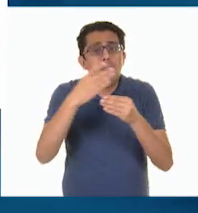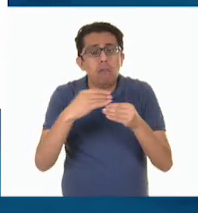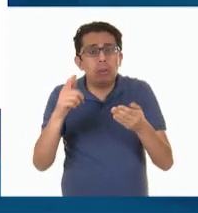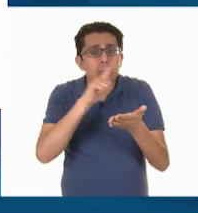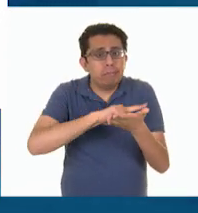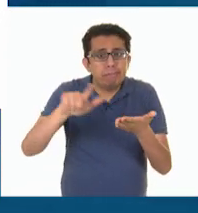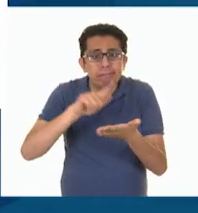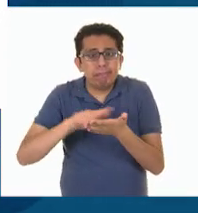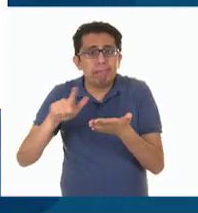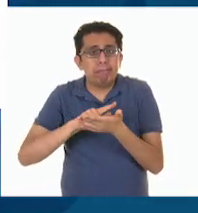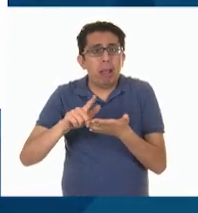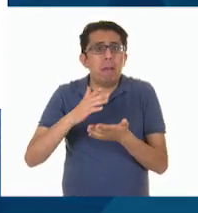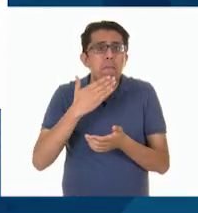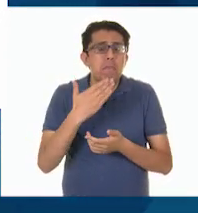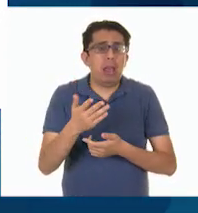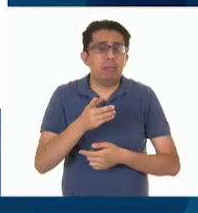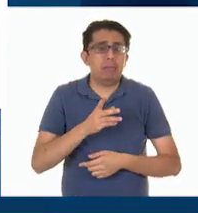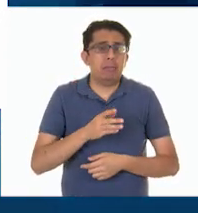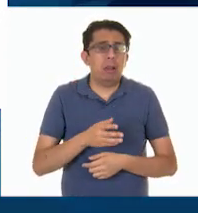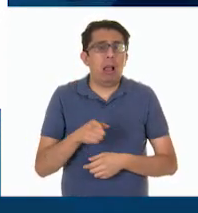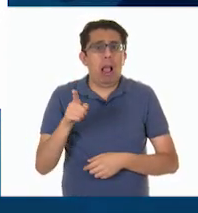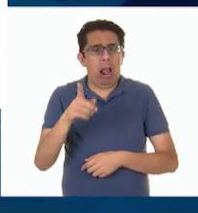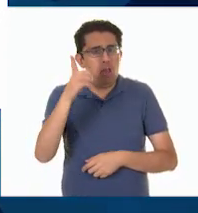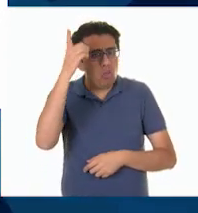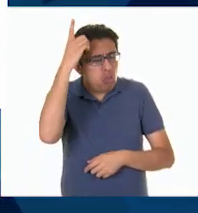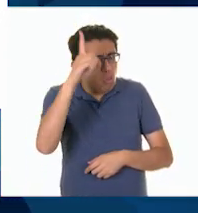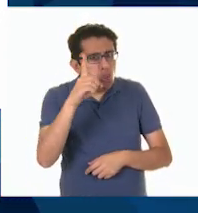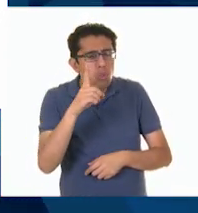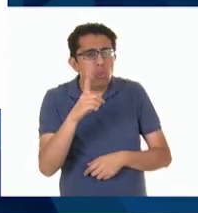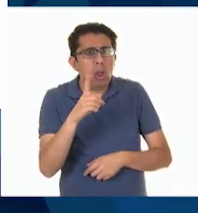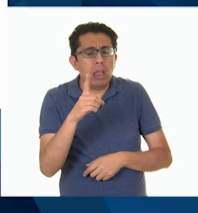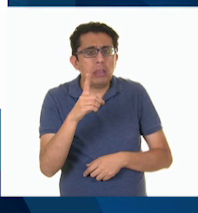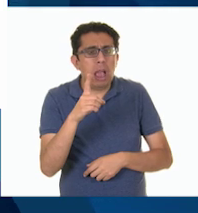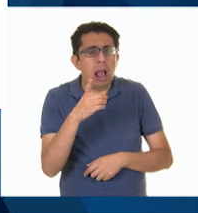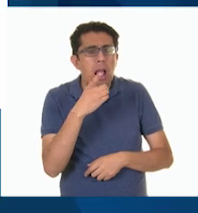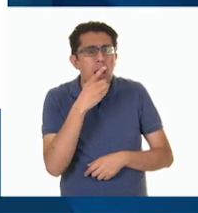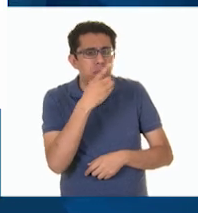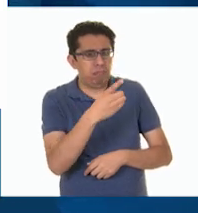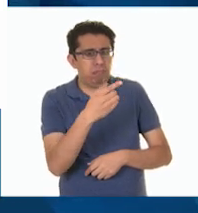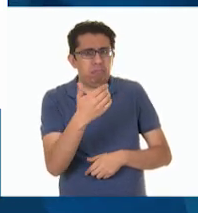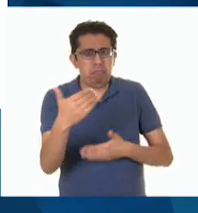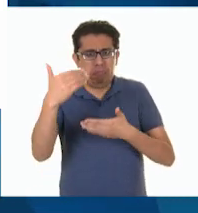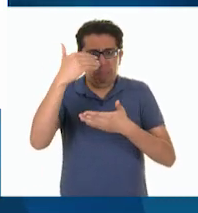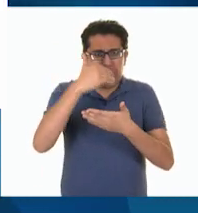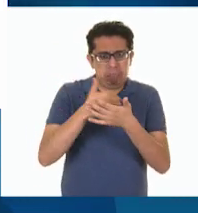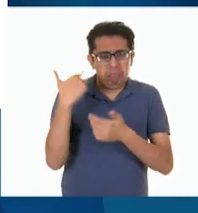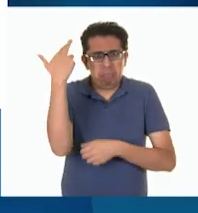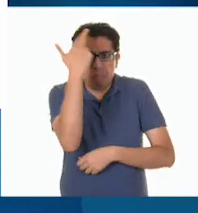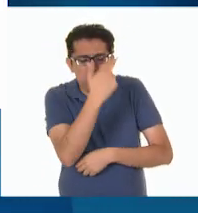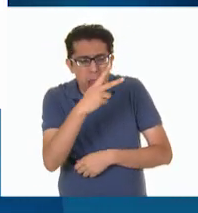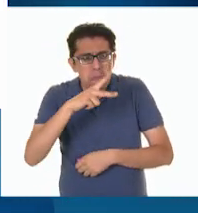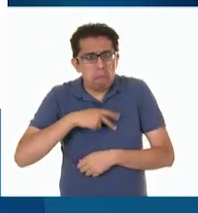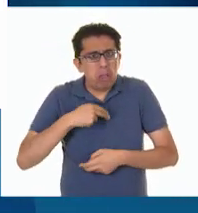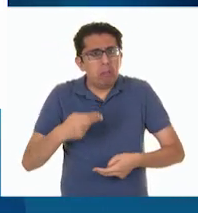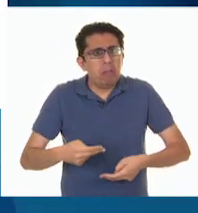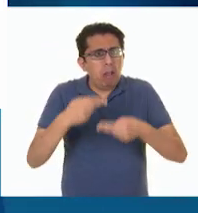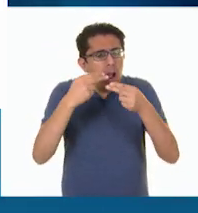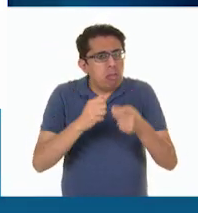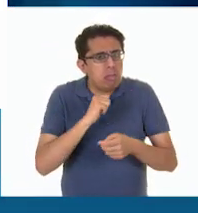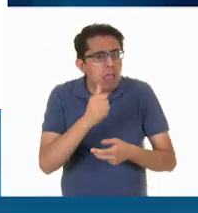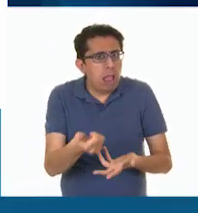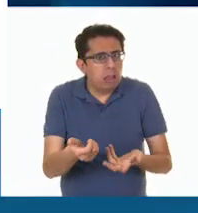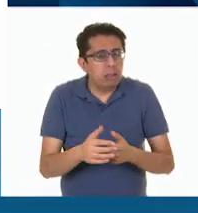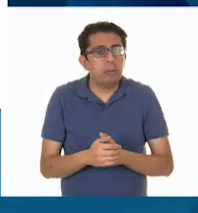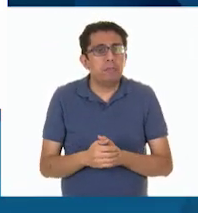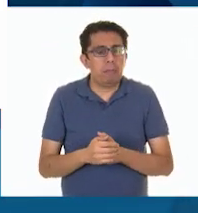verduras. A lo que la dueña responde: pero nadie ha venido a inspeccionar mi negocio. Es importante tener en